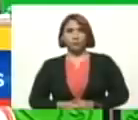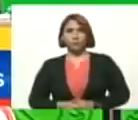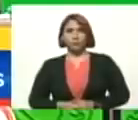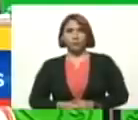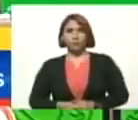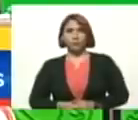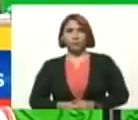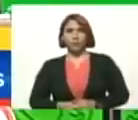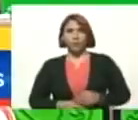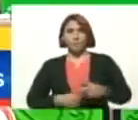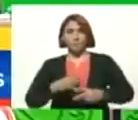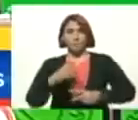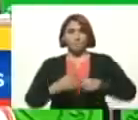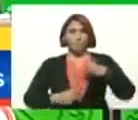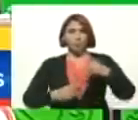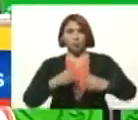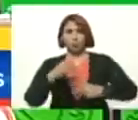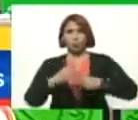los procesos electorales.